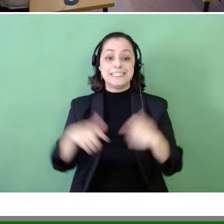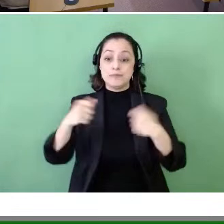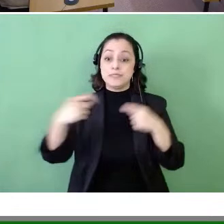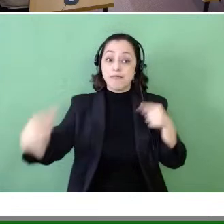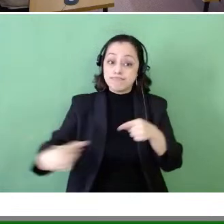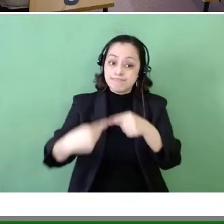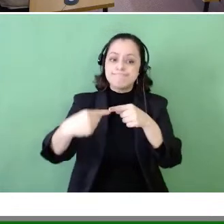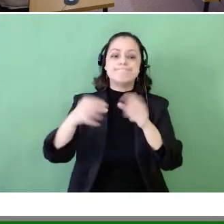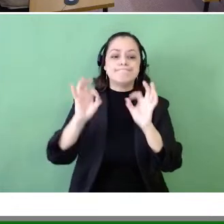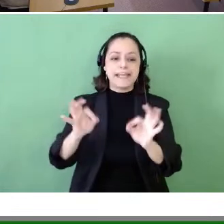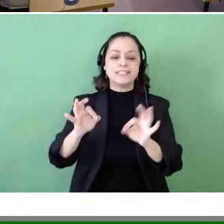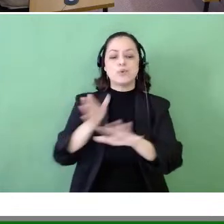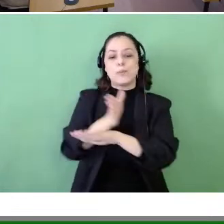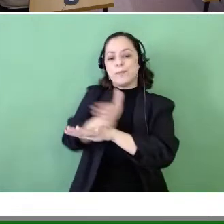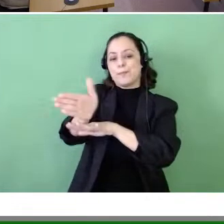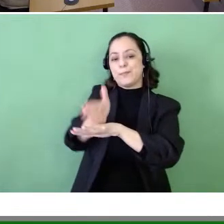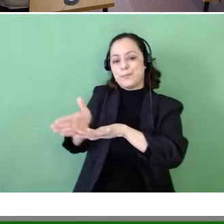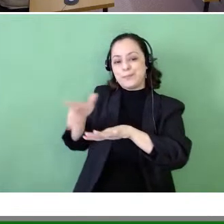más exige, que